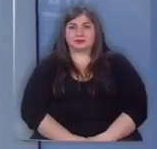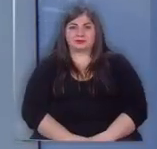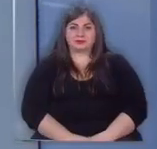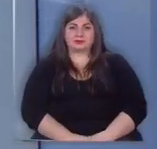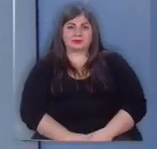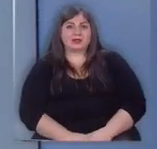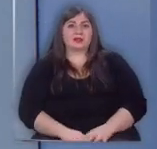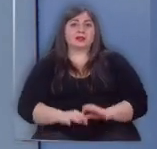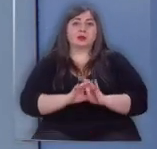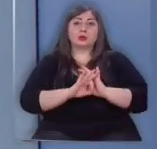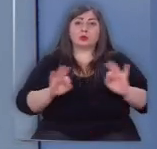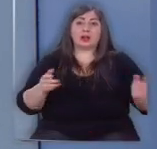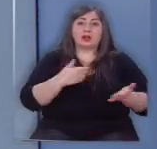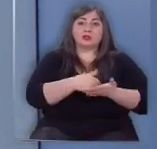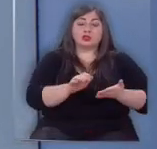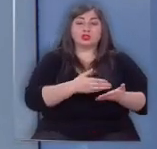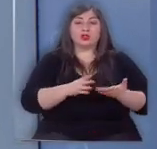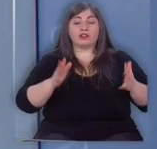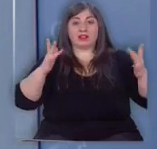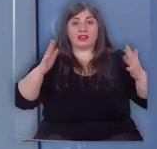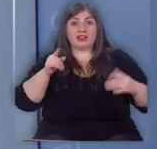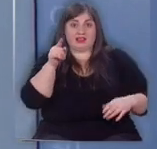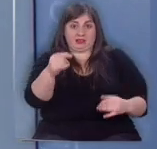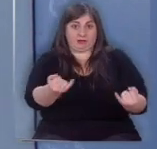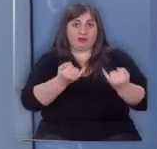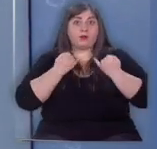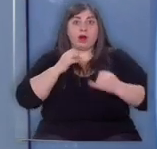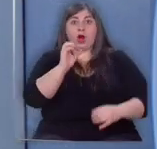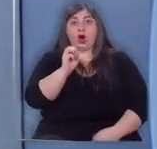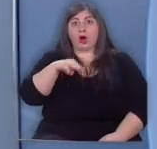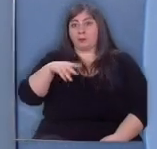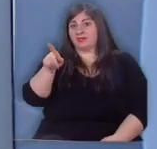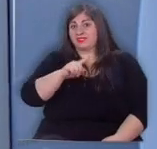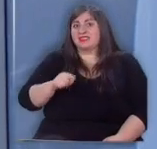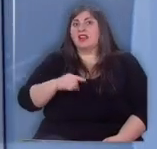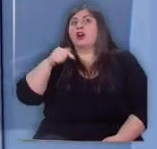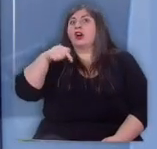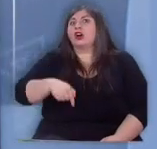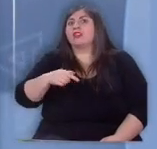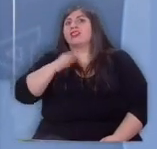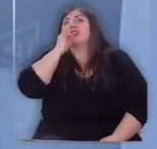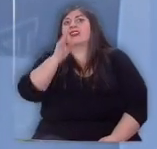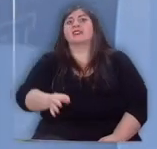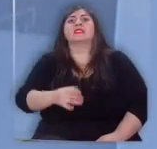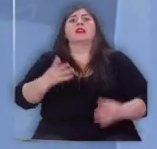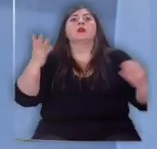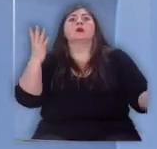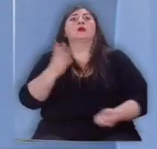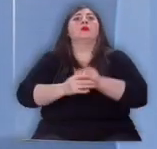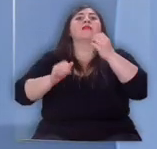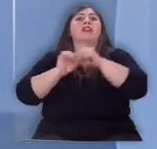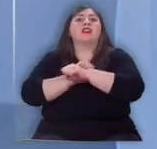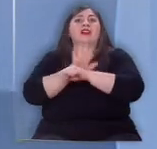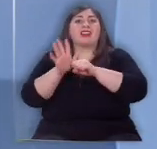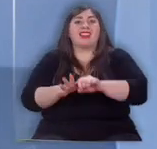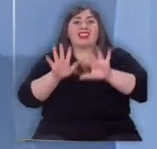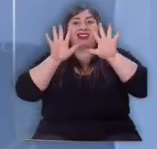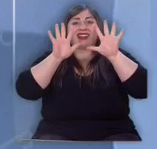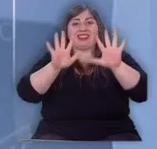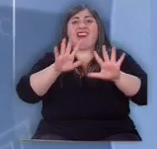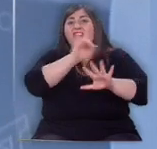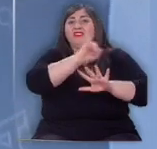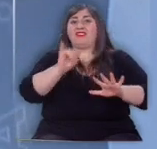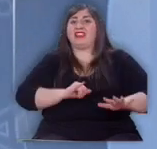Bueno, nunca sobran manos, sobre todo si el coronavirus se trata. Y viendo la información de la OMS actualizado de esta jornada, diciendo que este nuevo coronavirus es 10